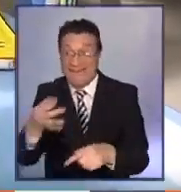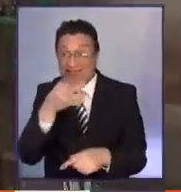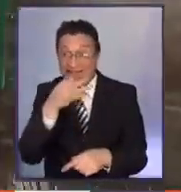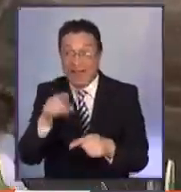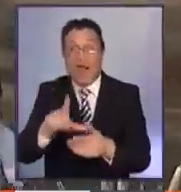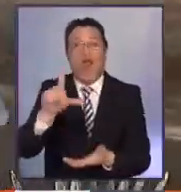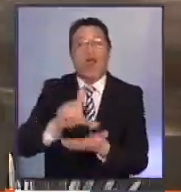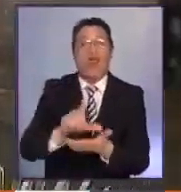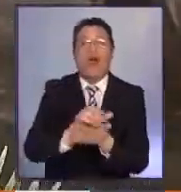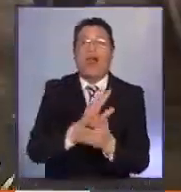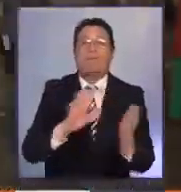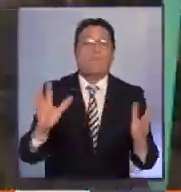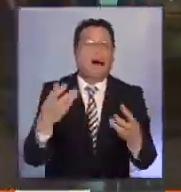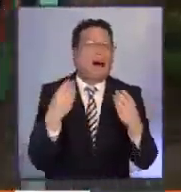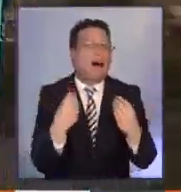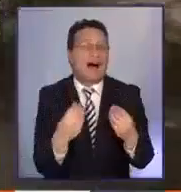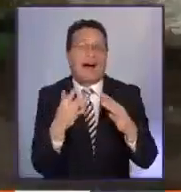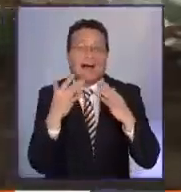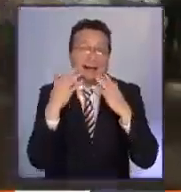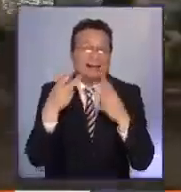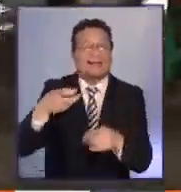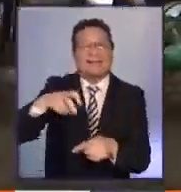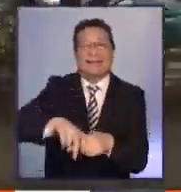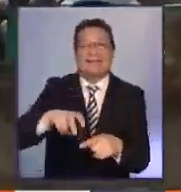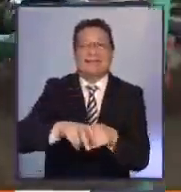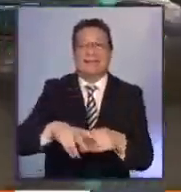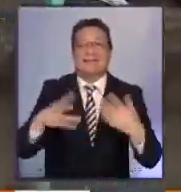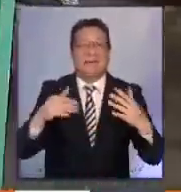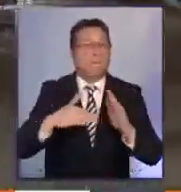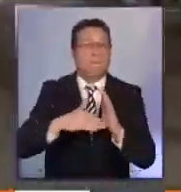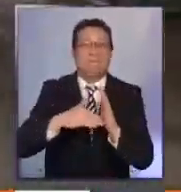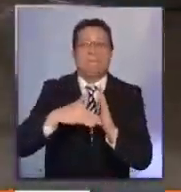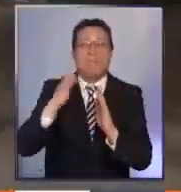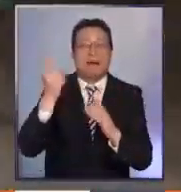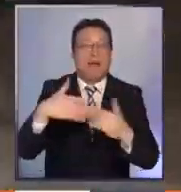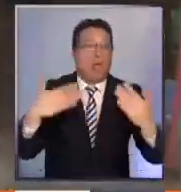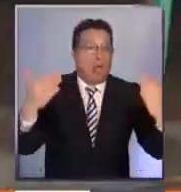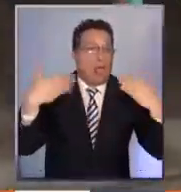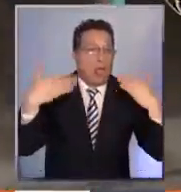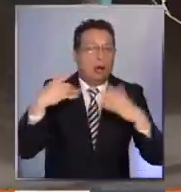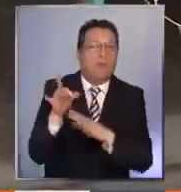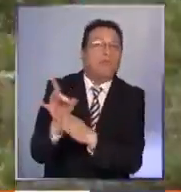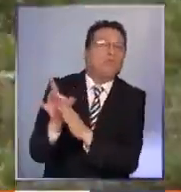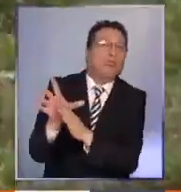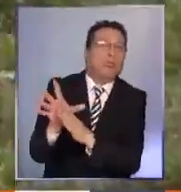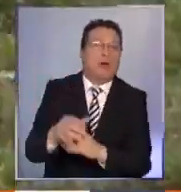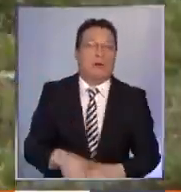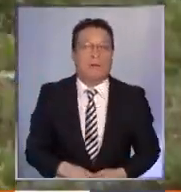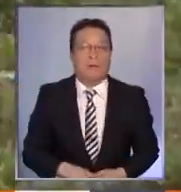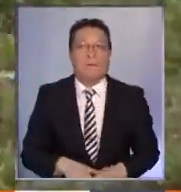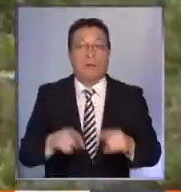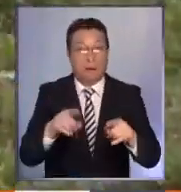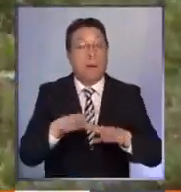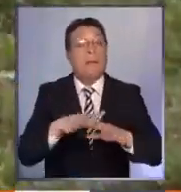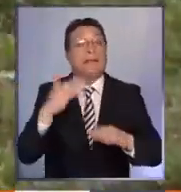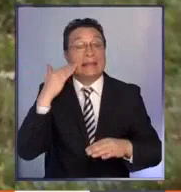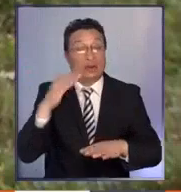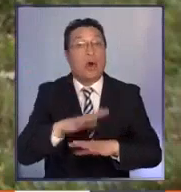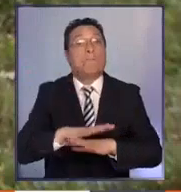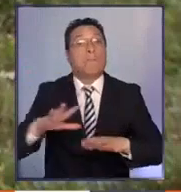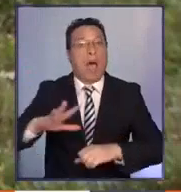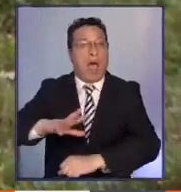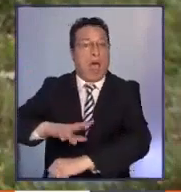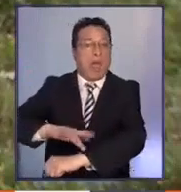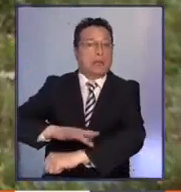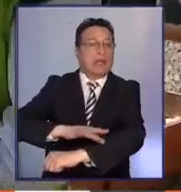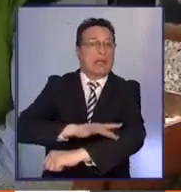lugares más agradables para estar y le ganan con creces al sofocante calor. Son niños más sensibles en el tema